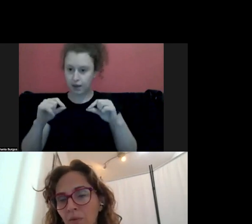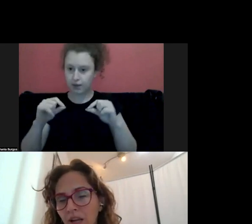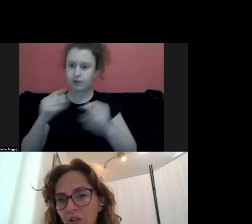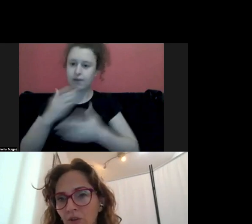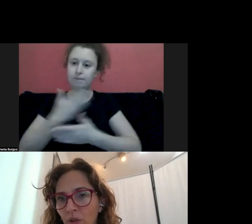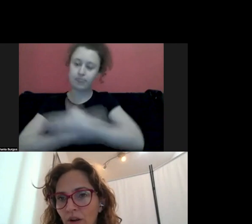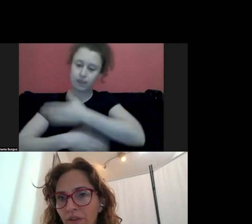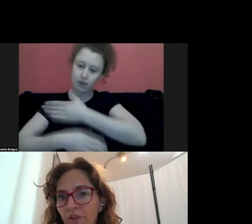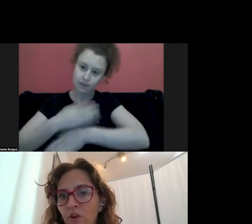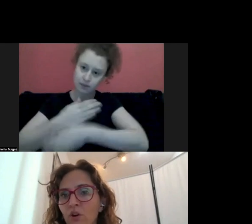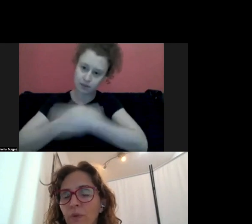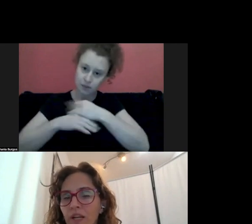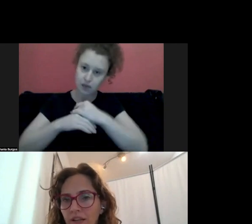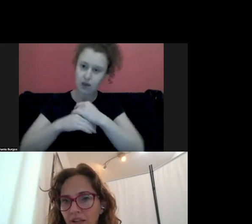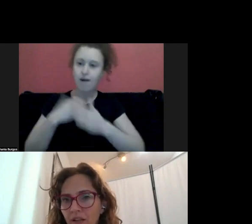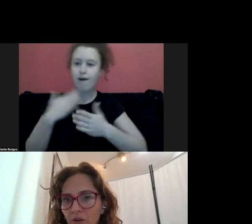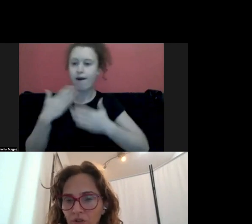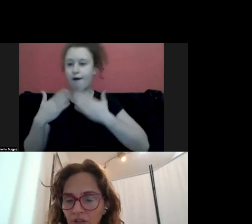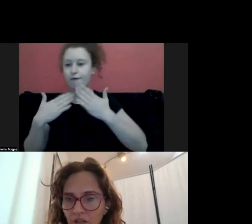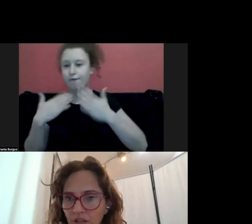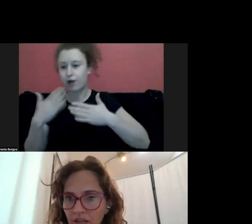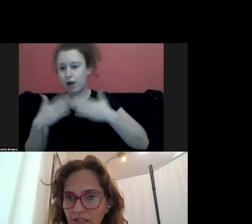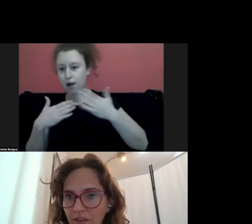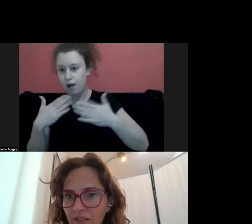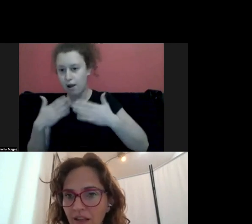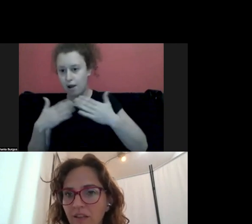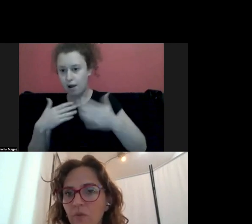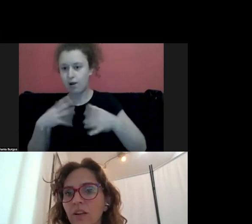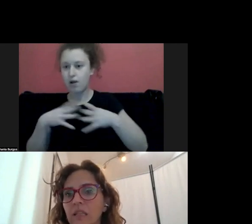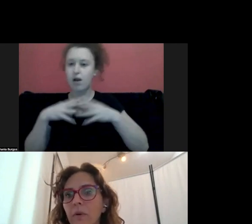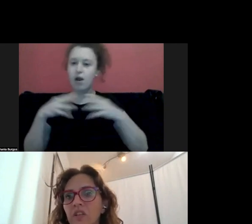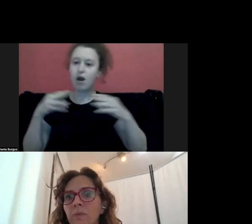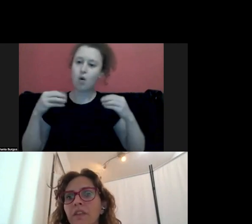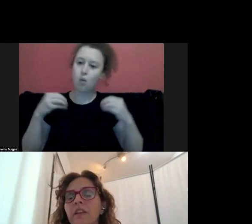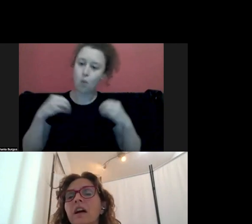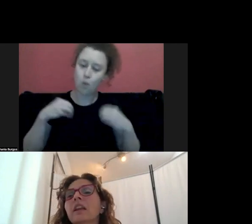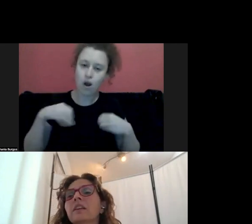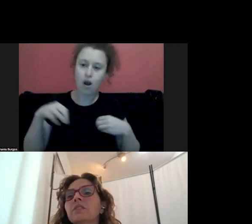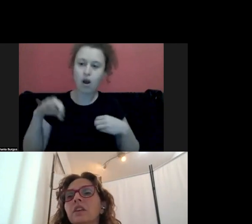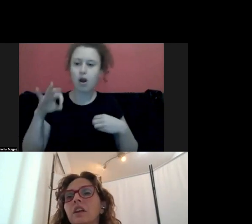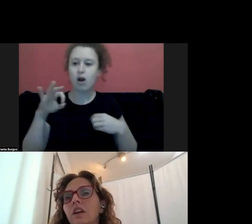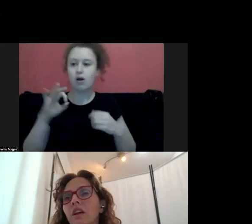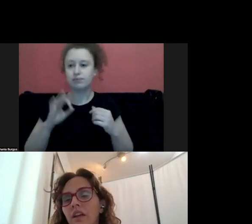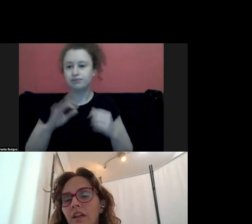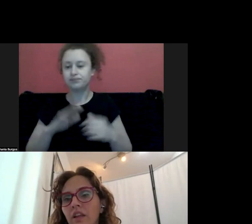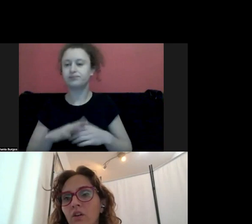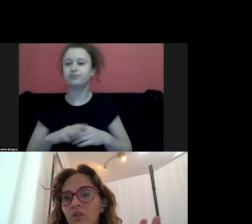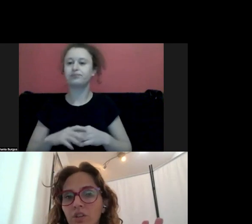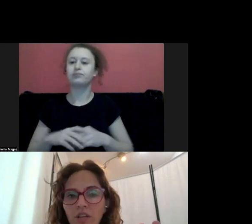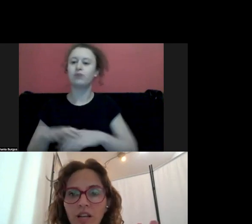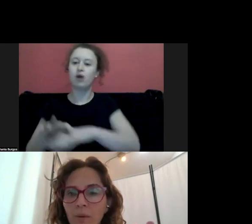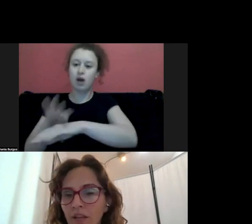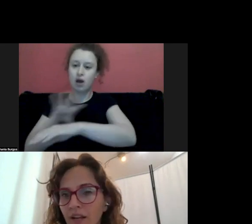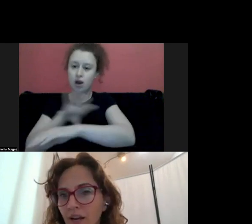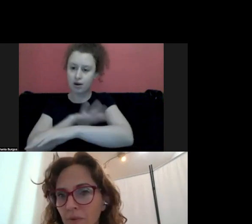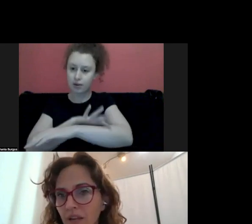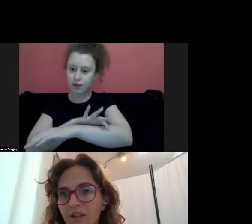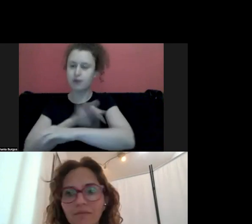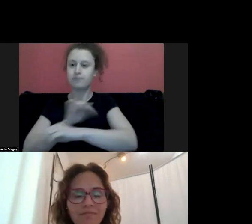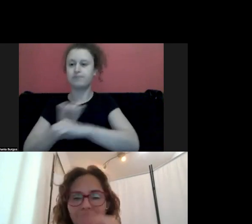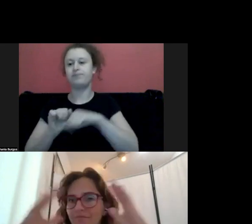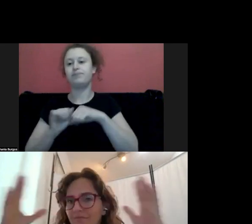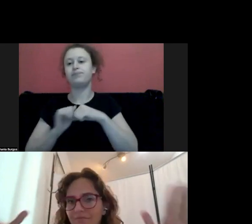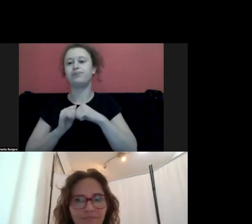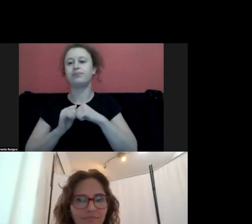empieza a hablar con educación para que conseguir las necesidades educativas especiales, consigue la beca